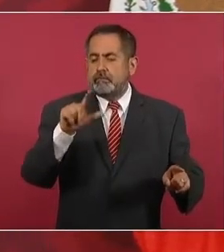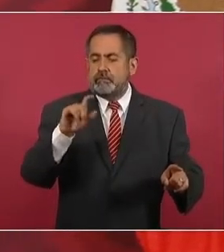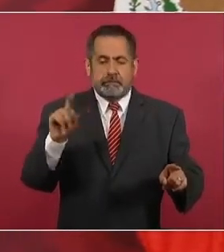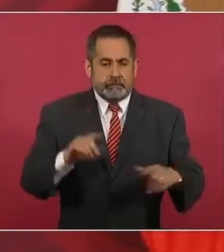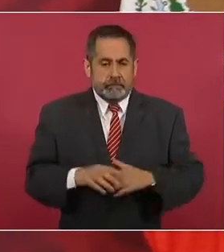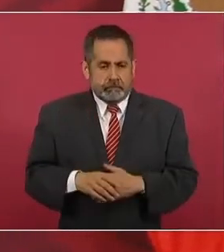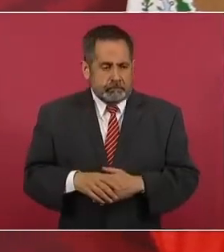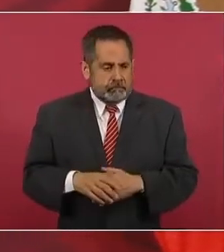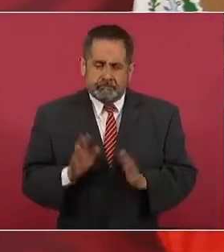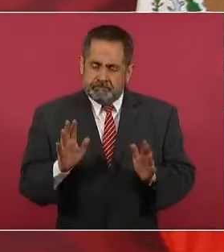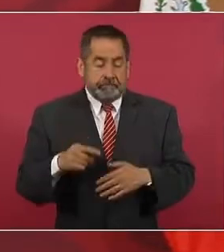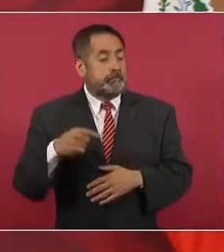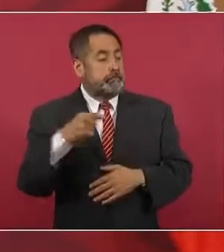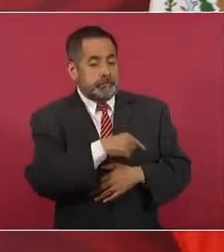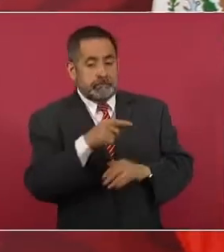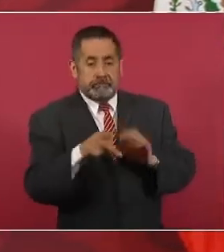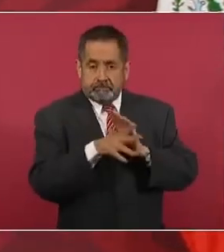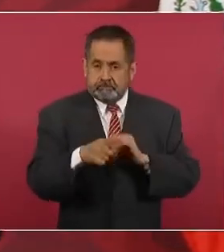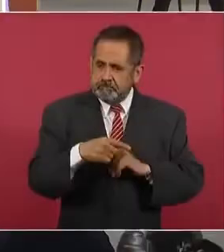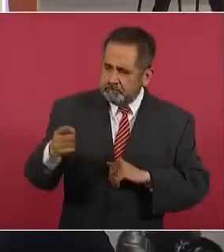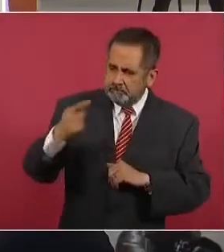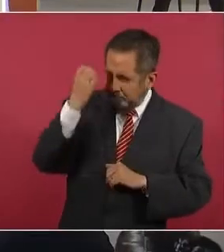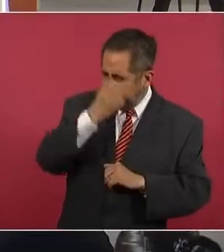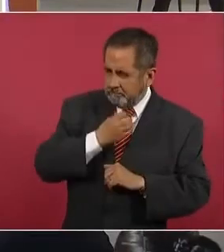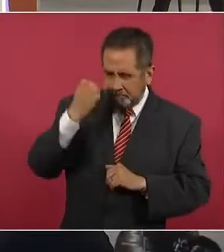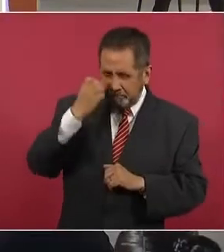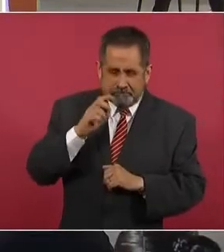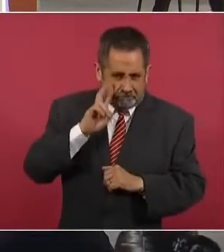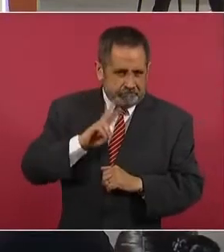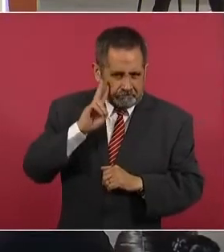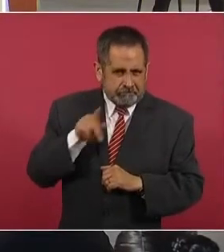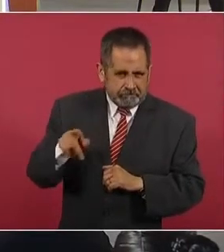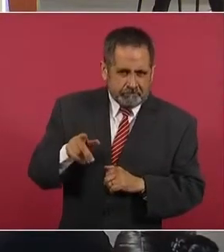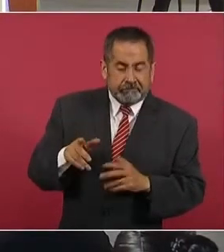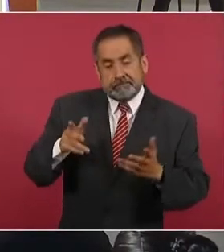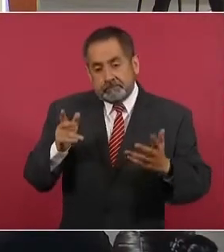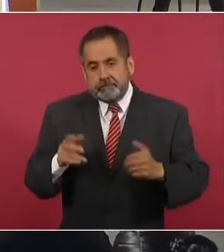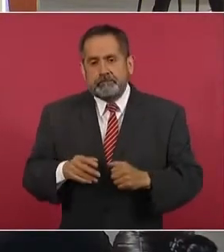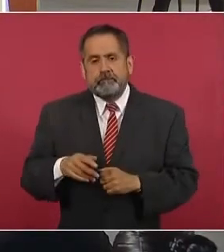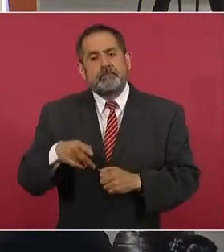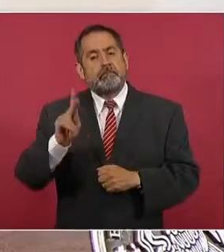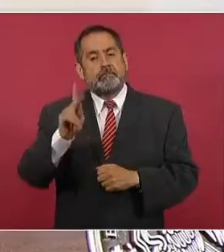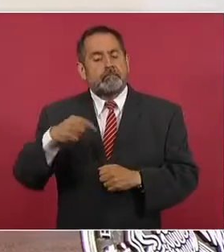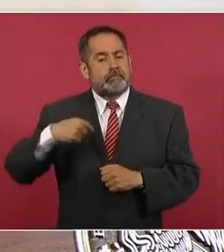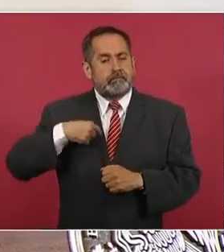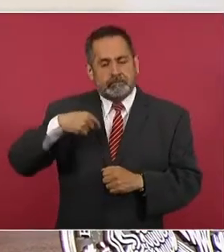que lo revisaran, pero me doy cuenta de que están,